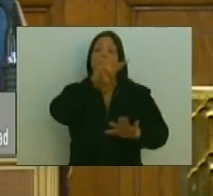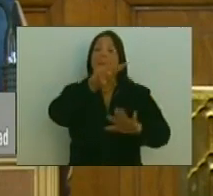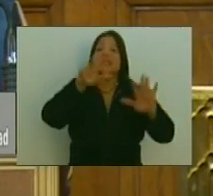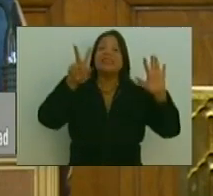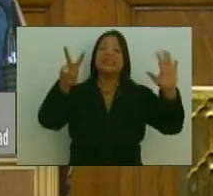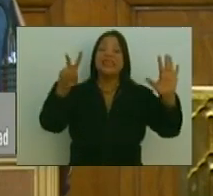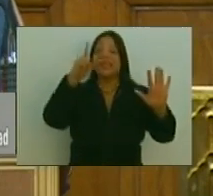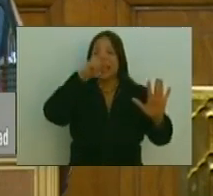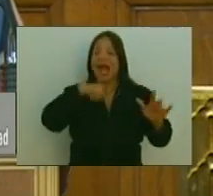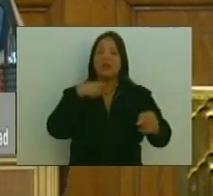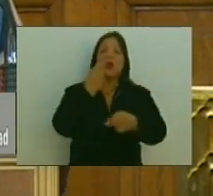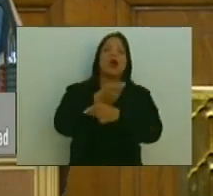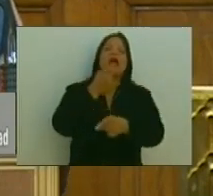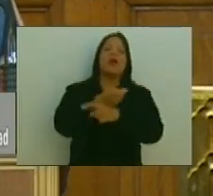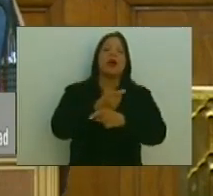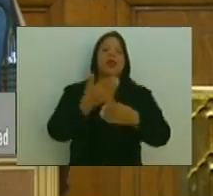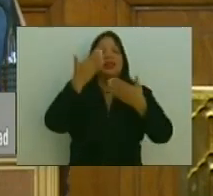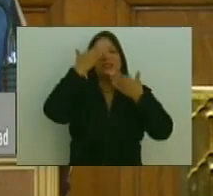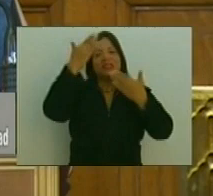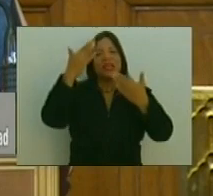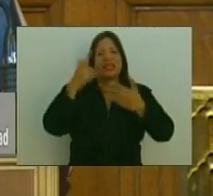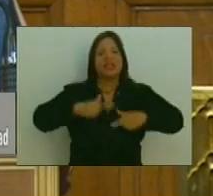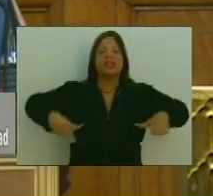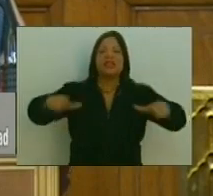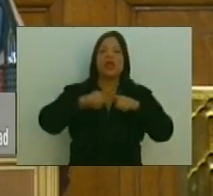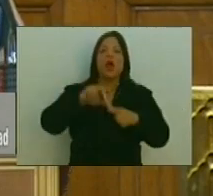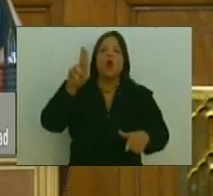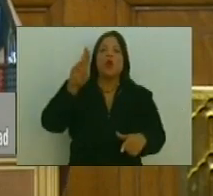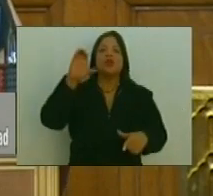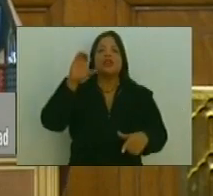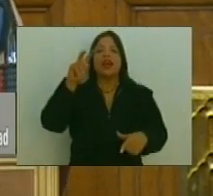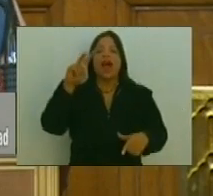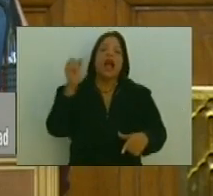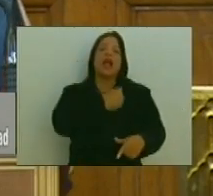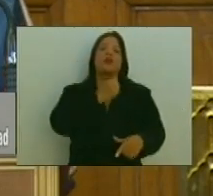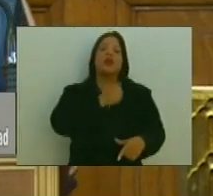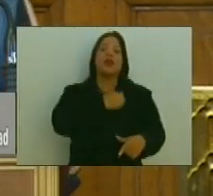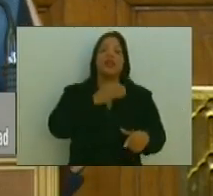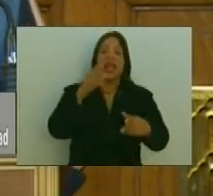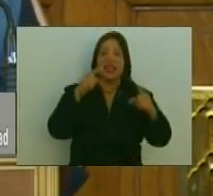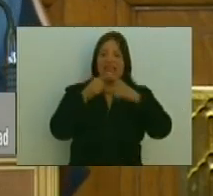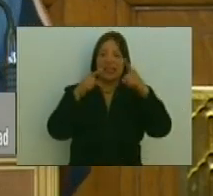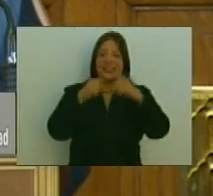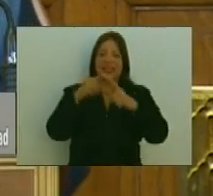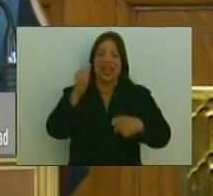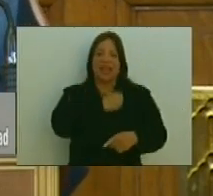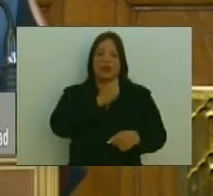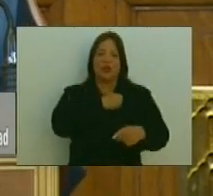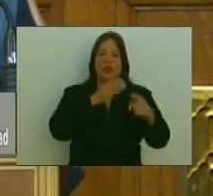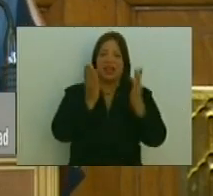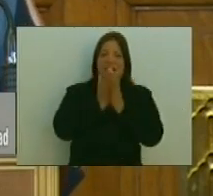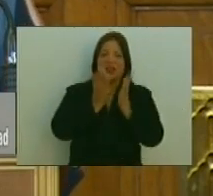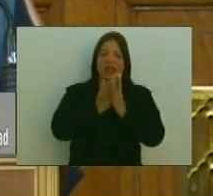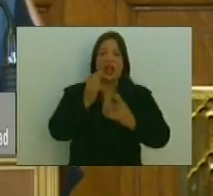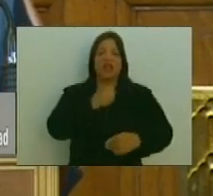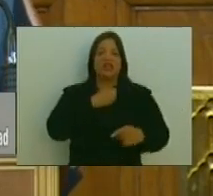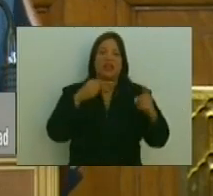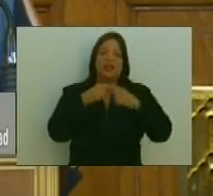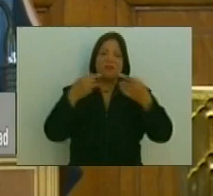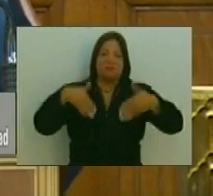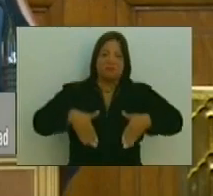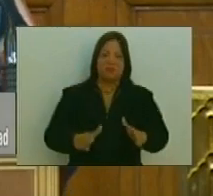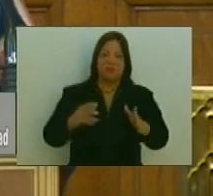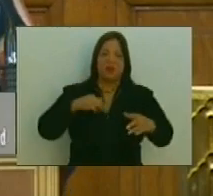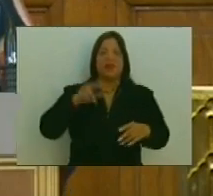27 años de graduada y salí de la Magna Ilustre Universidad Católica del Táchira. Soy gocha de nacimiento, pero varguense